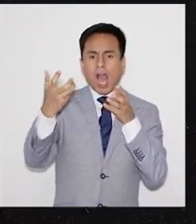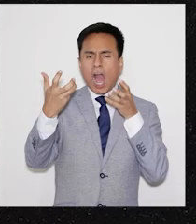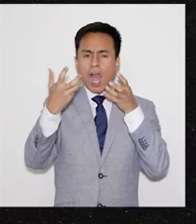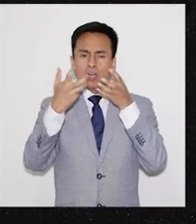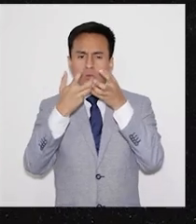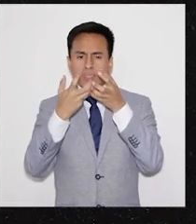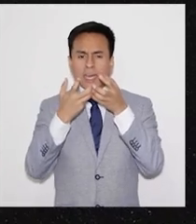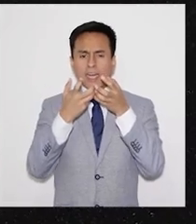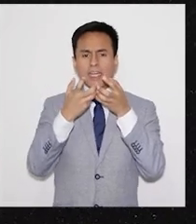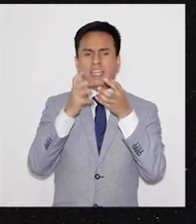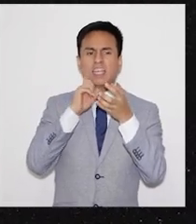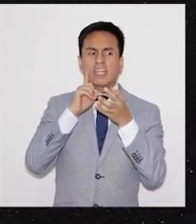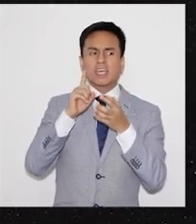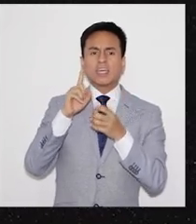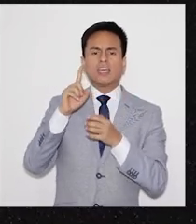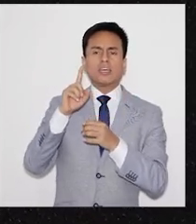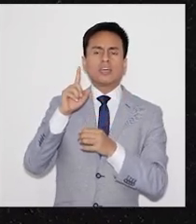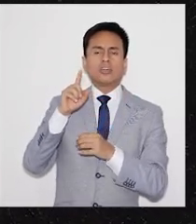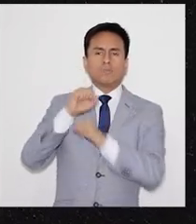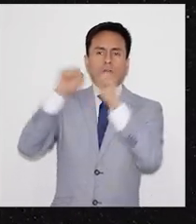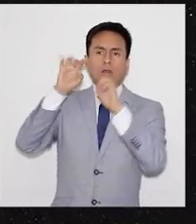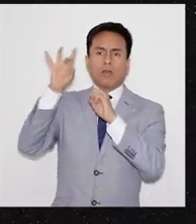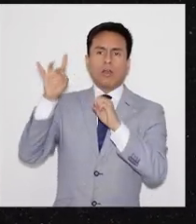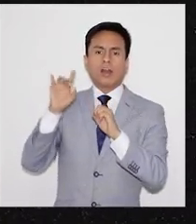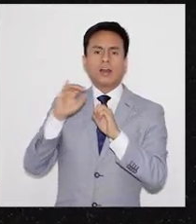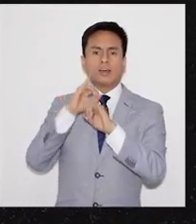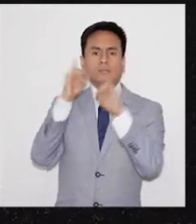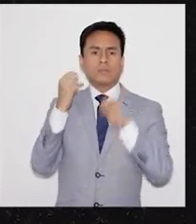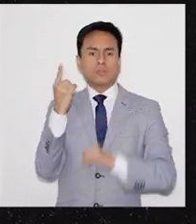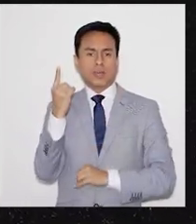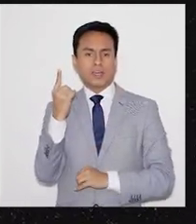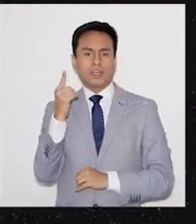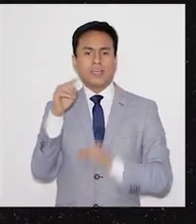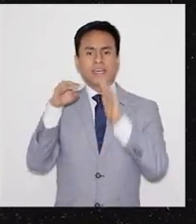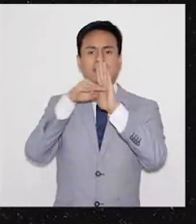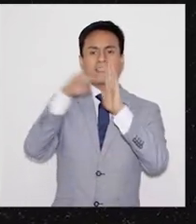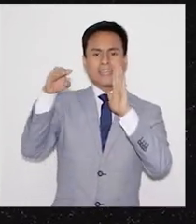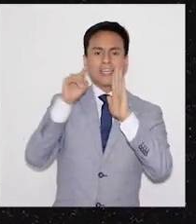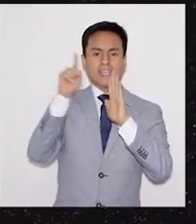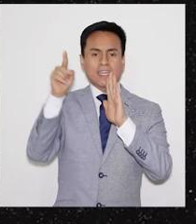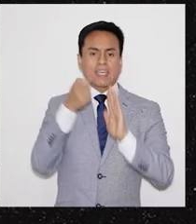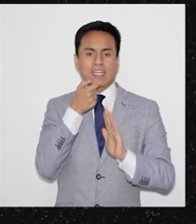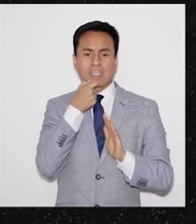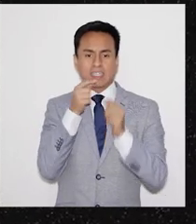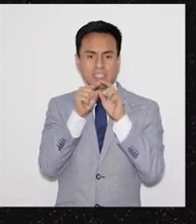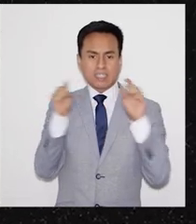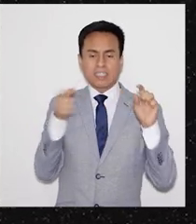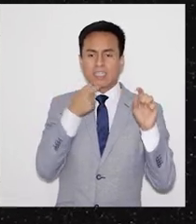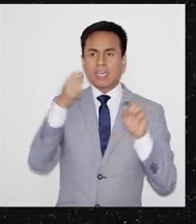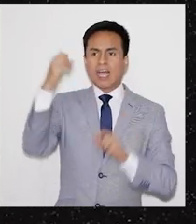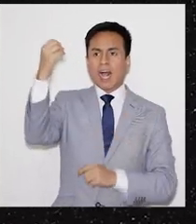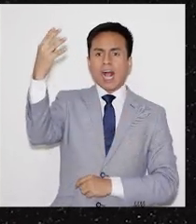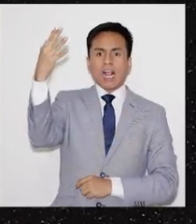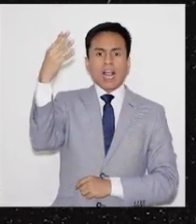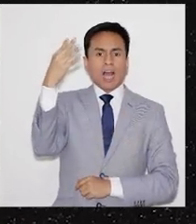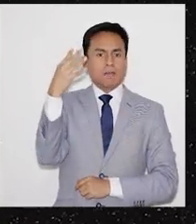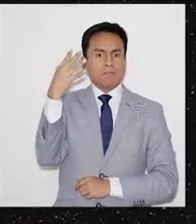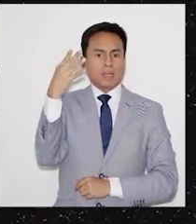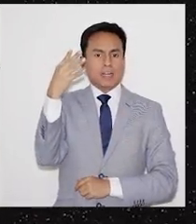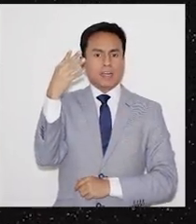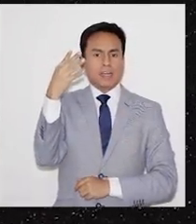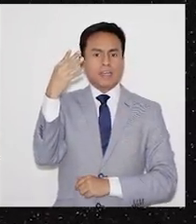y tener la supernova tipo 1A, como dicen en inglés, como standard candles, como